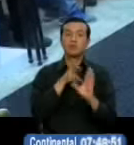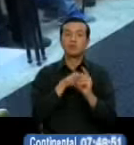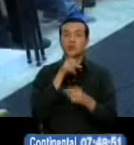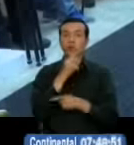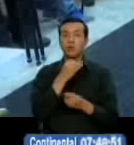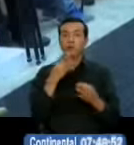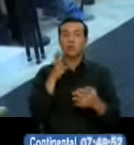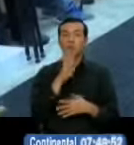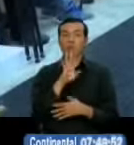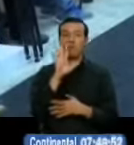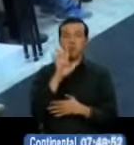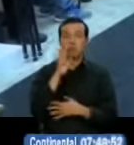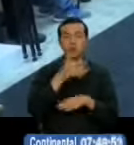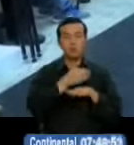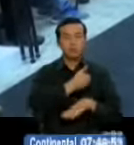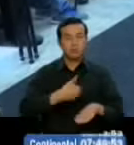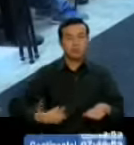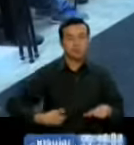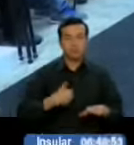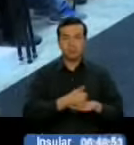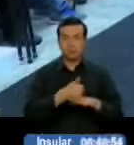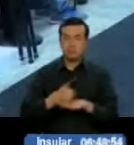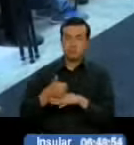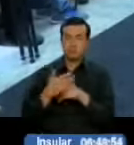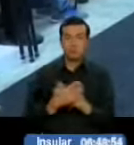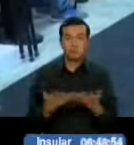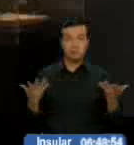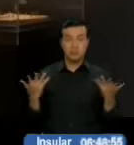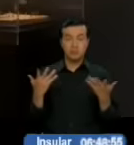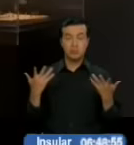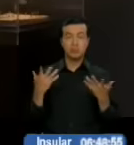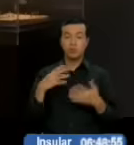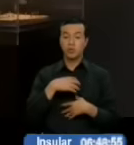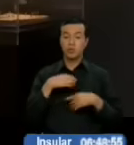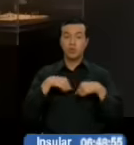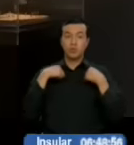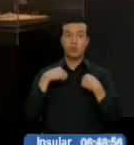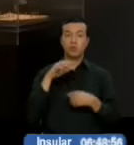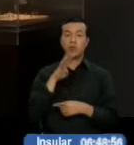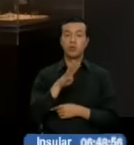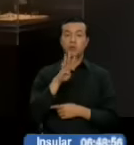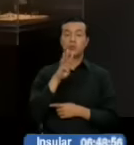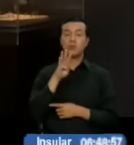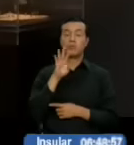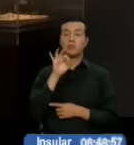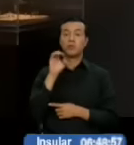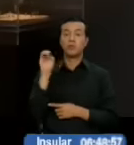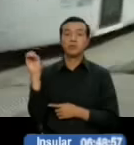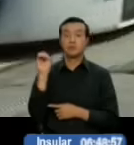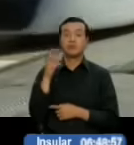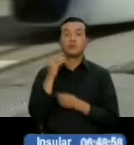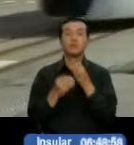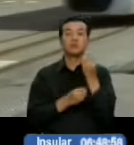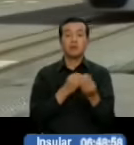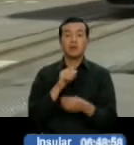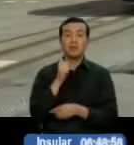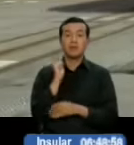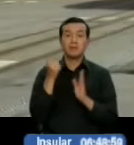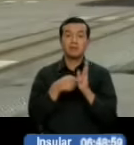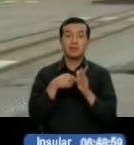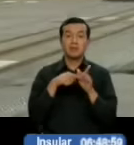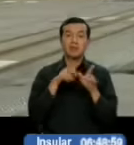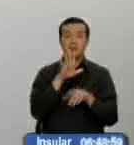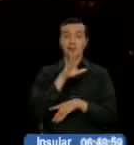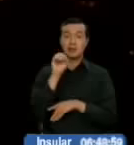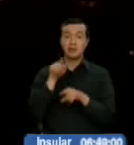de al menos 45 jefes de Estado. En las Olimpiadas se entregarán 4.924 medallas y competirán más de 10.500